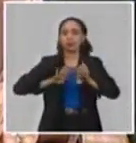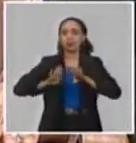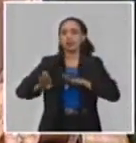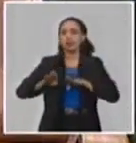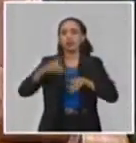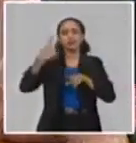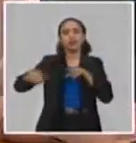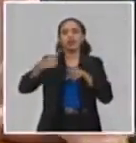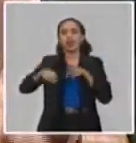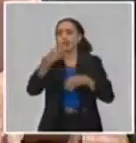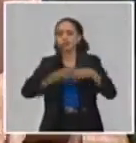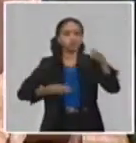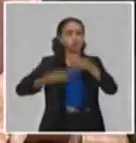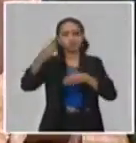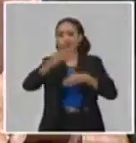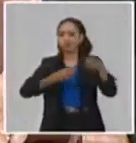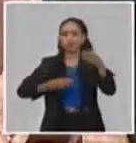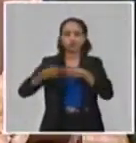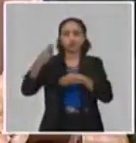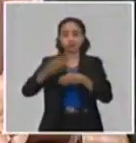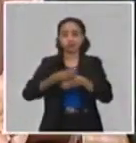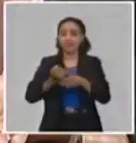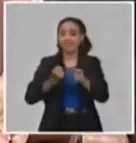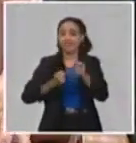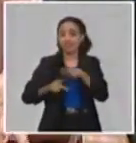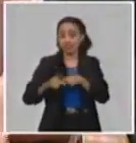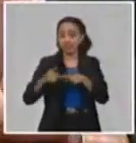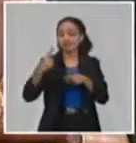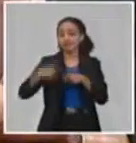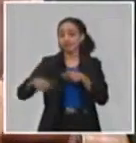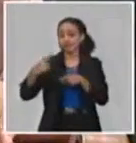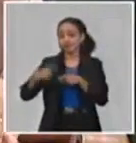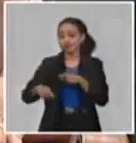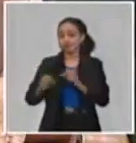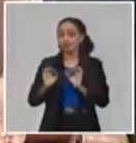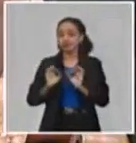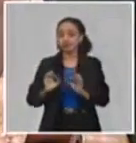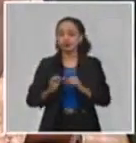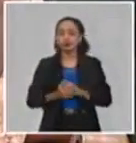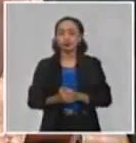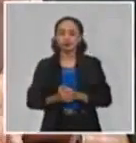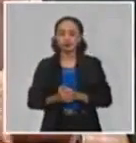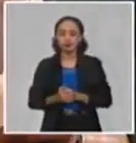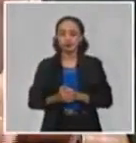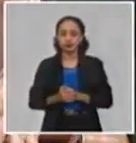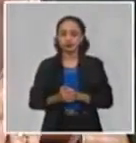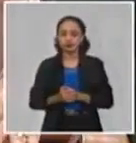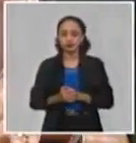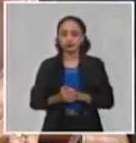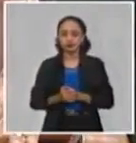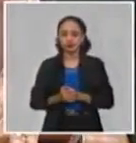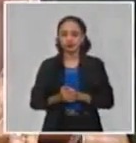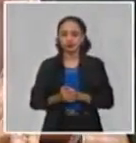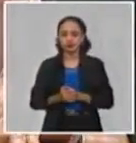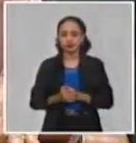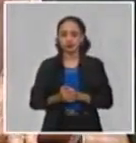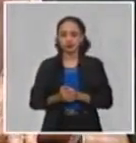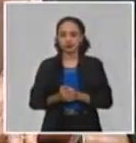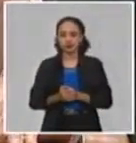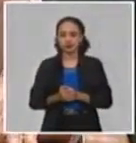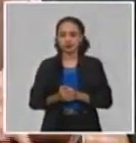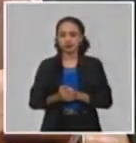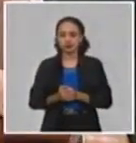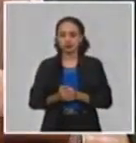de la construcción, que es una actividad de venta de mercancía. Es una actividad donde no se va a establecer el uso obligatorio del